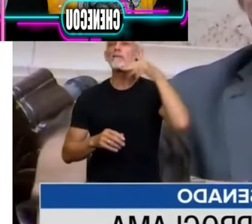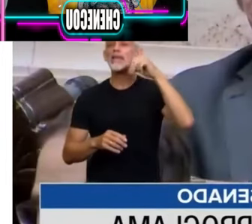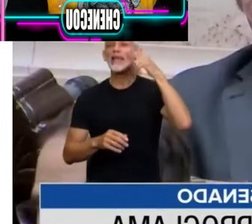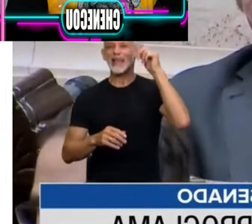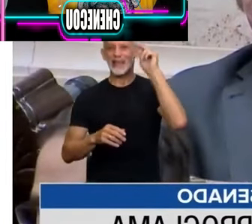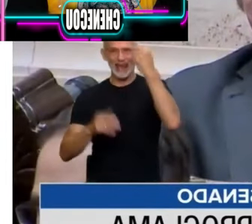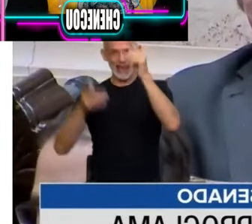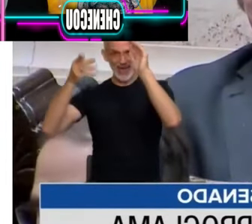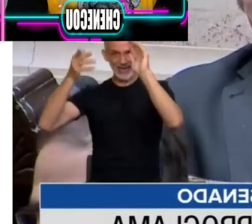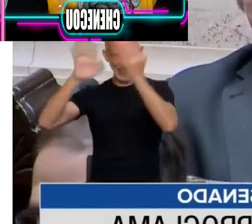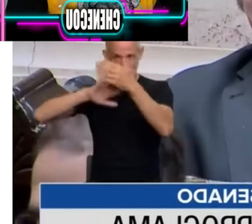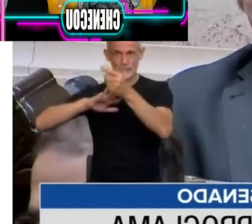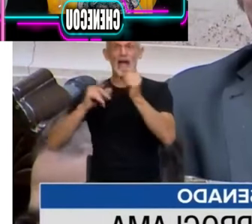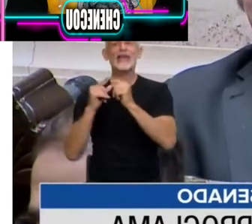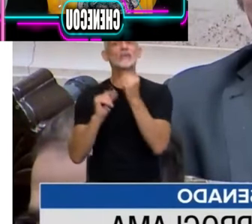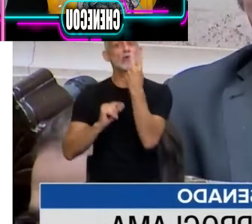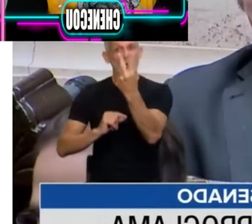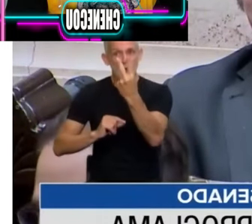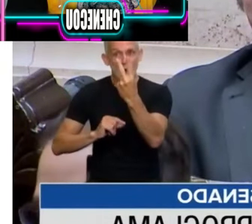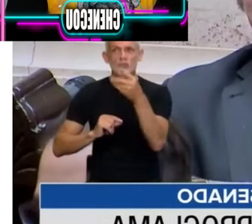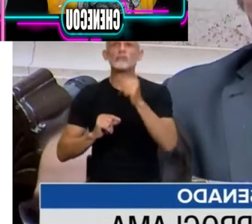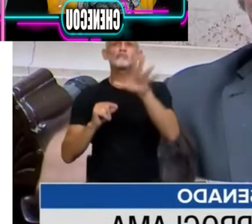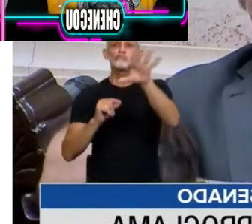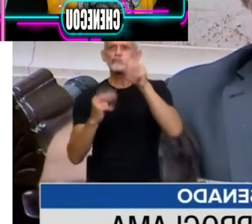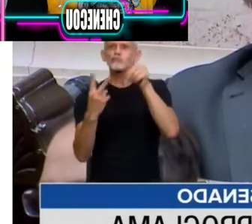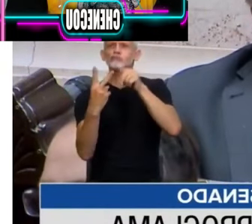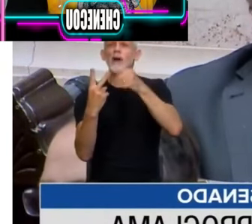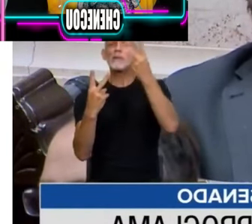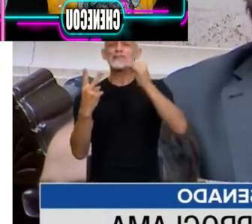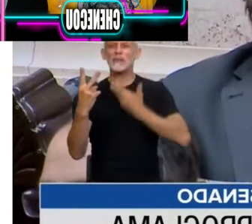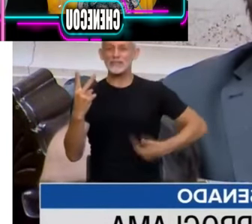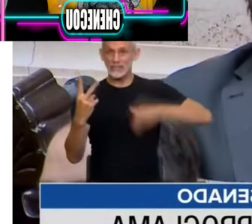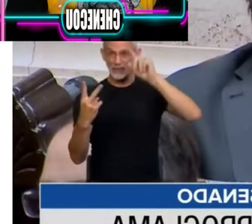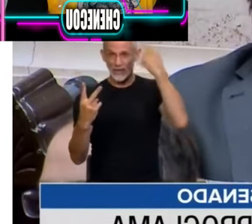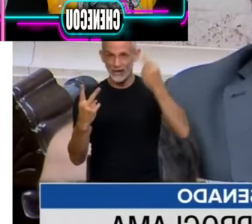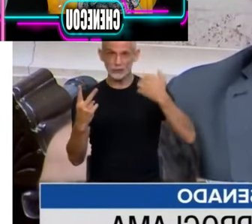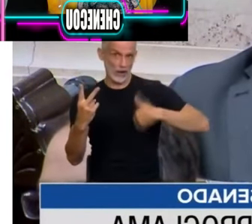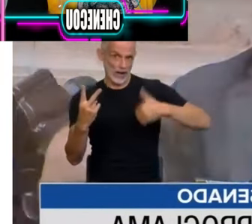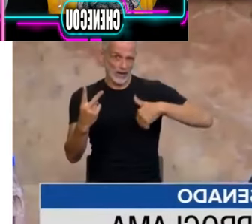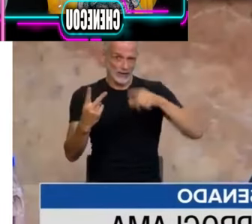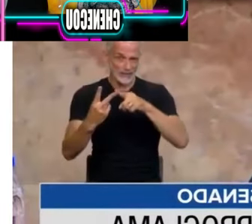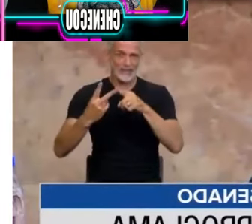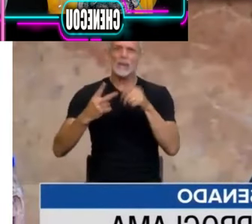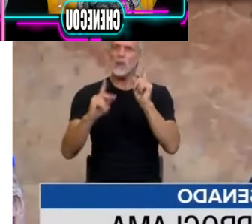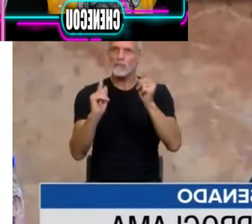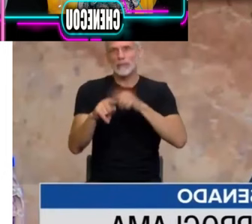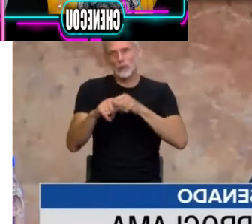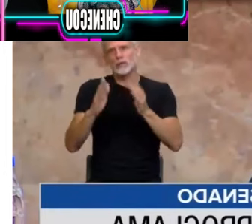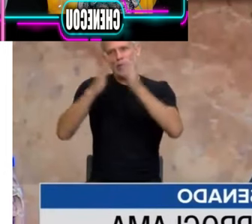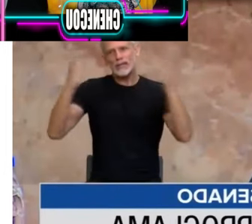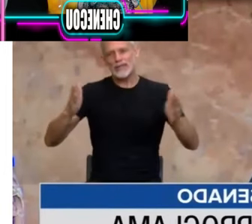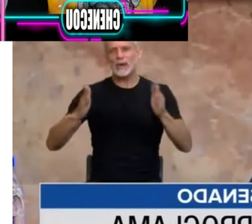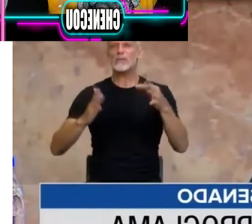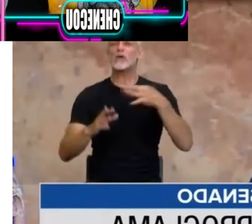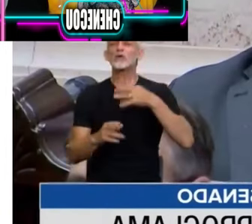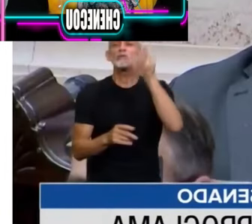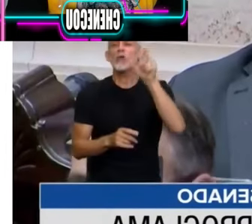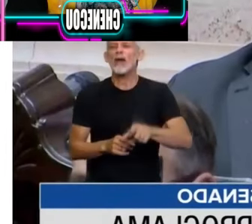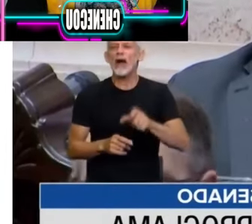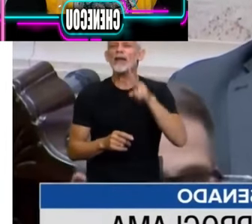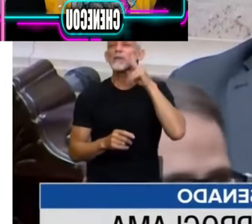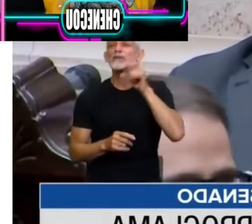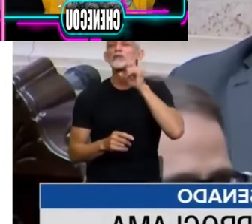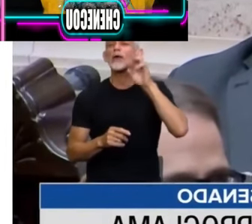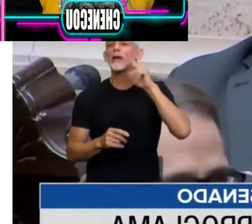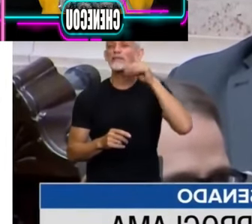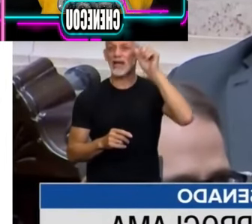Milei. Artículo 2, declarar electa vicepresidenta de la Nación Argentina por el mismo término a la ciudadana